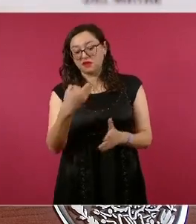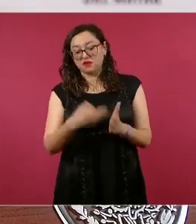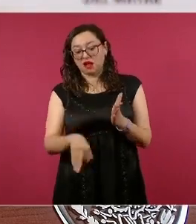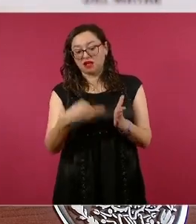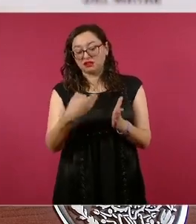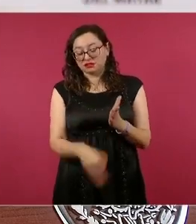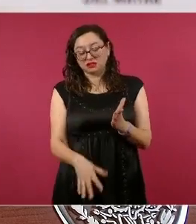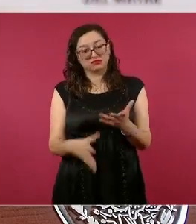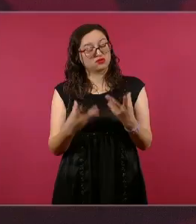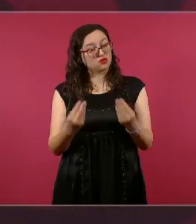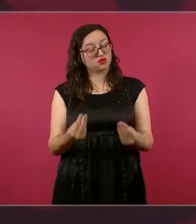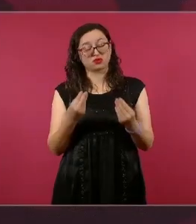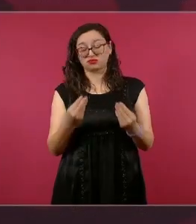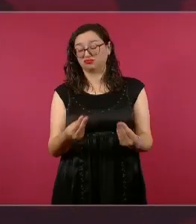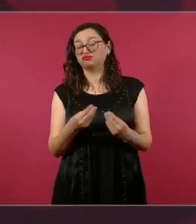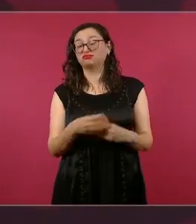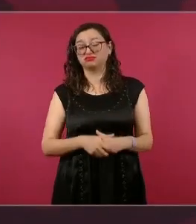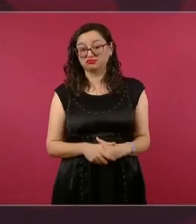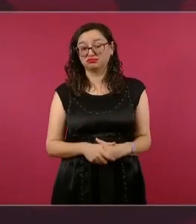Solo